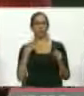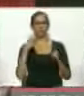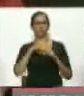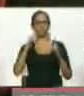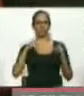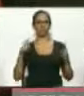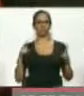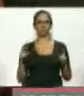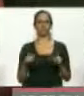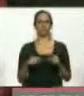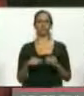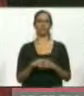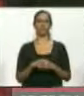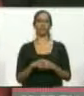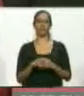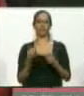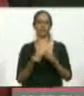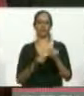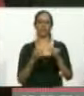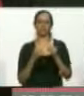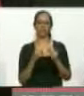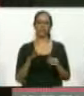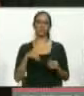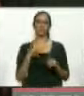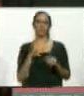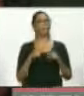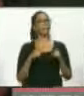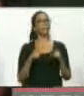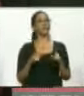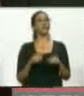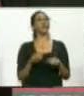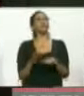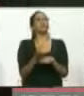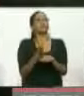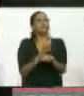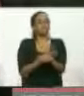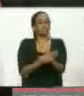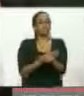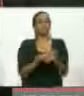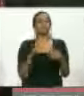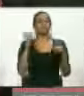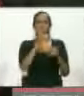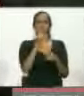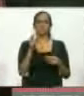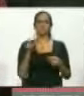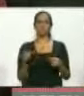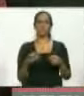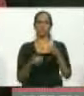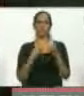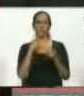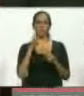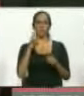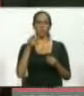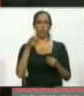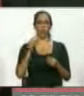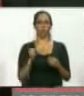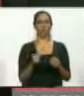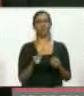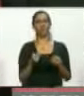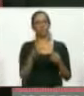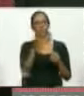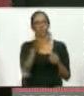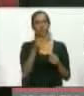ha mermado bastante esa posibilidad pero sin embargo esta gente como dice una verdad es minoritaria